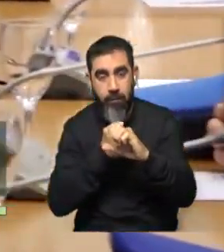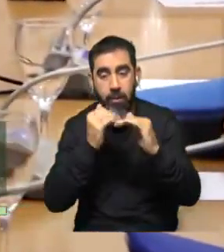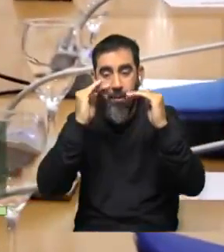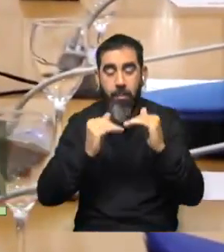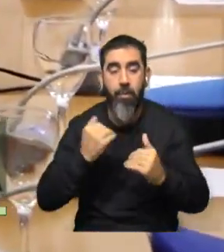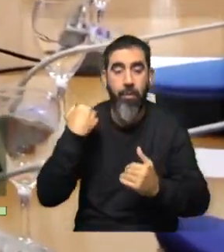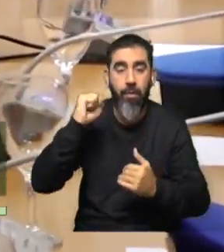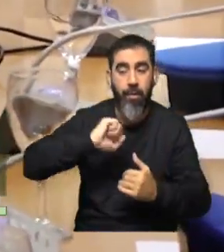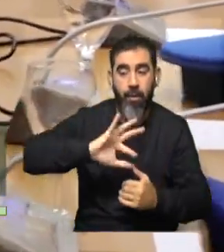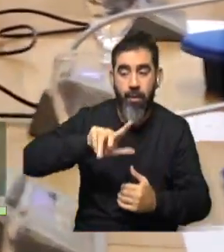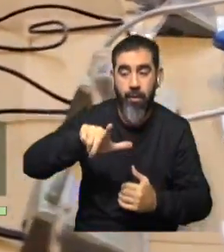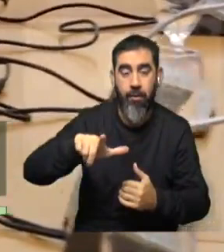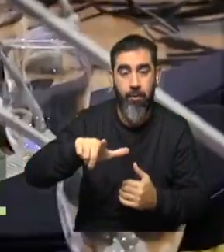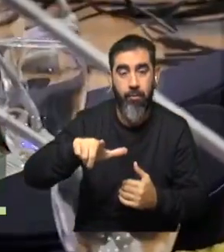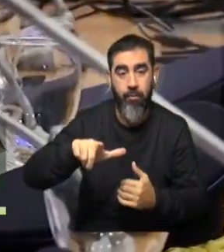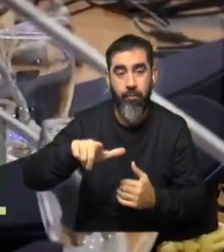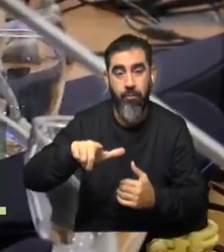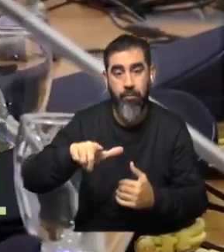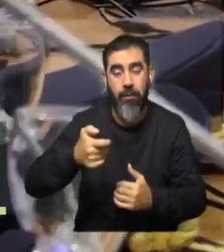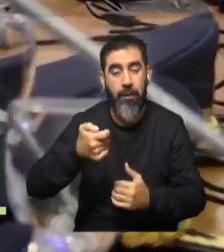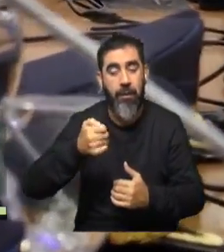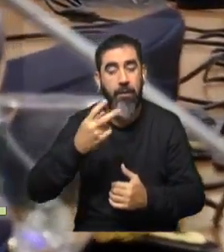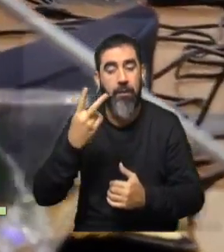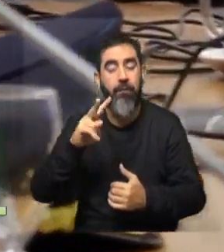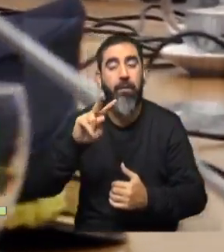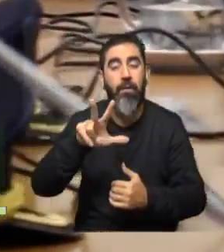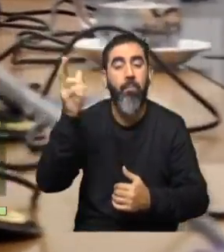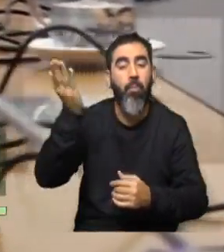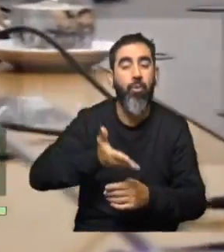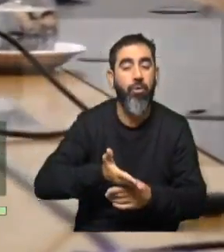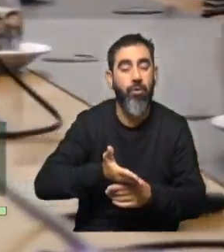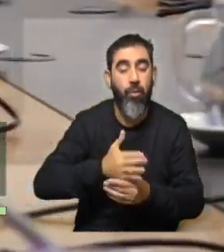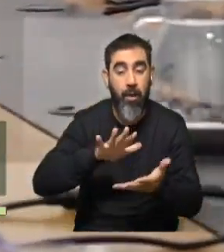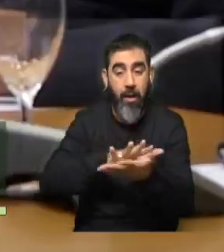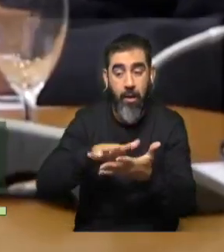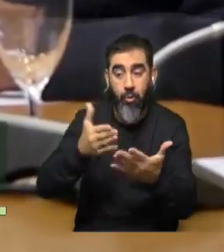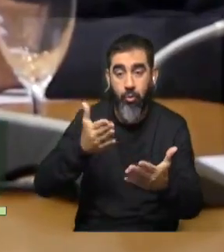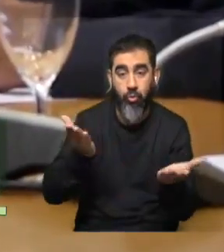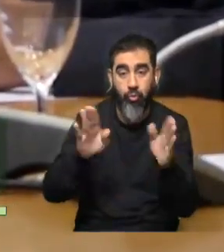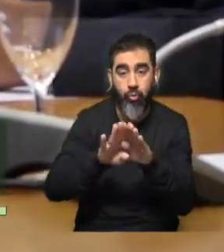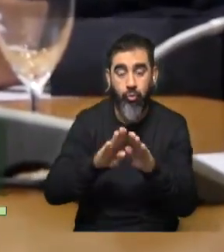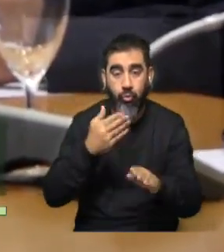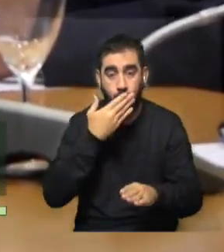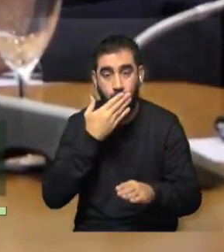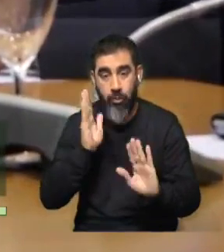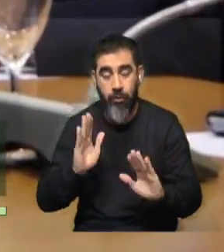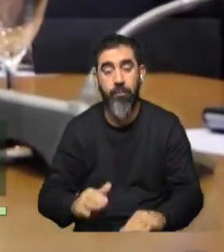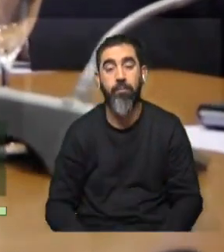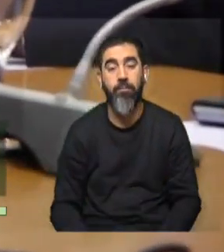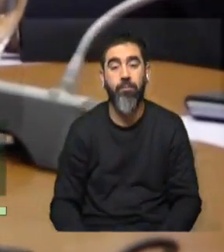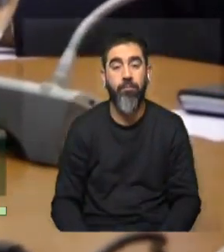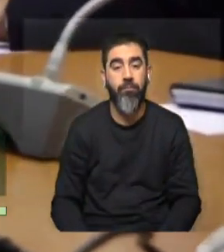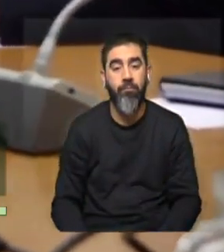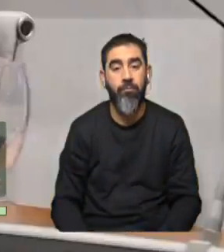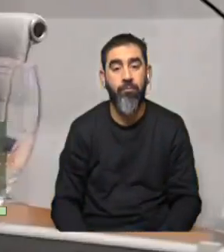el delito de la rapiña y el hurto casi hasta un 23% en la zona donde se cierra la boca de pasta